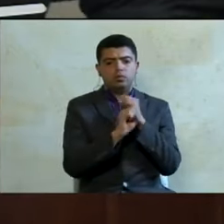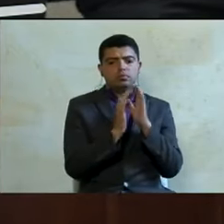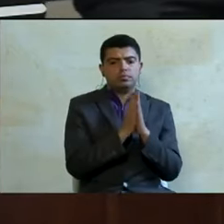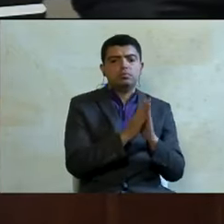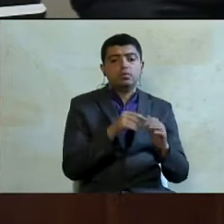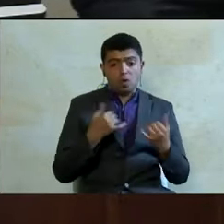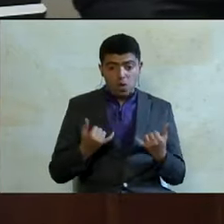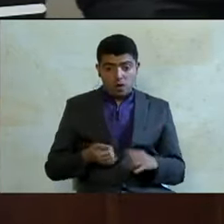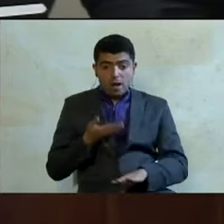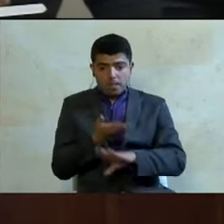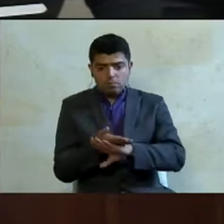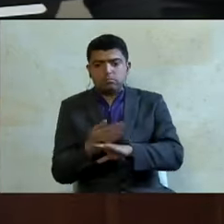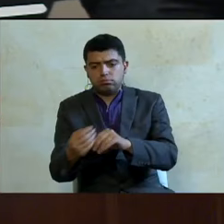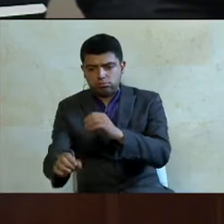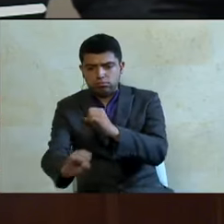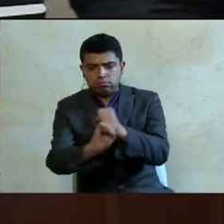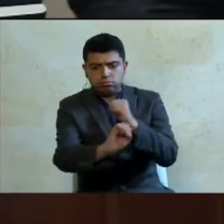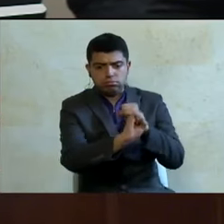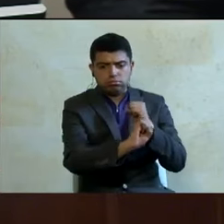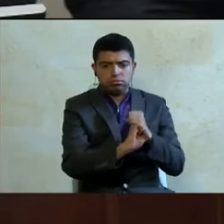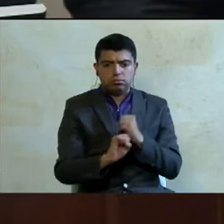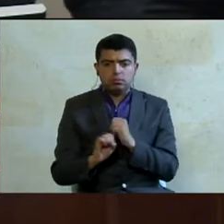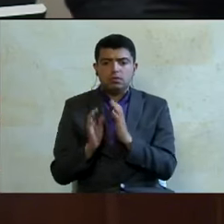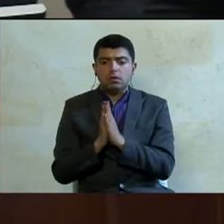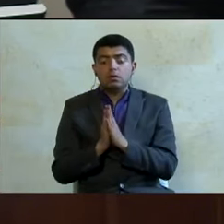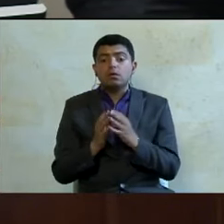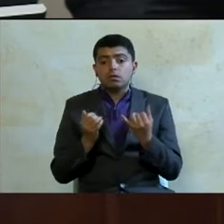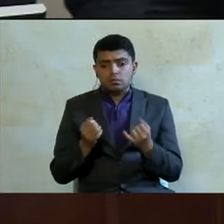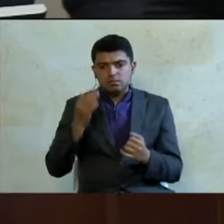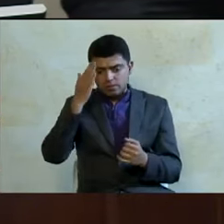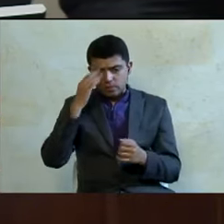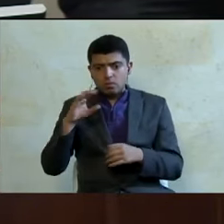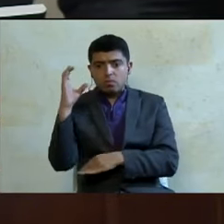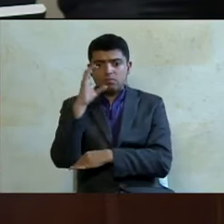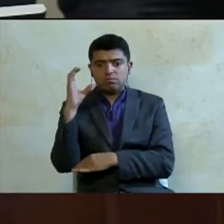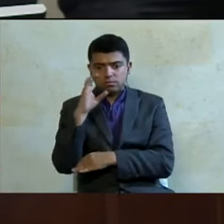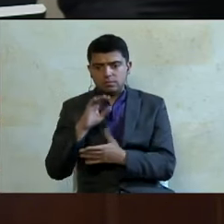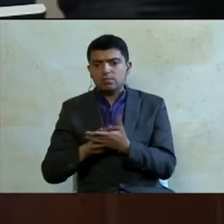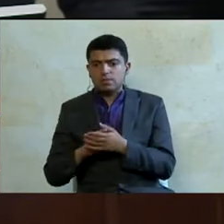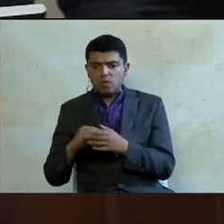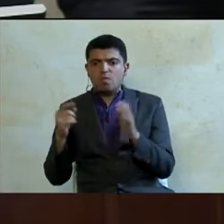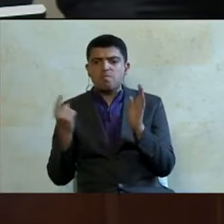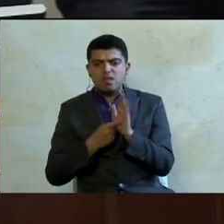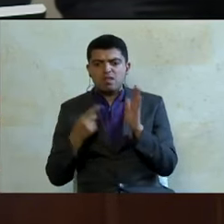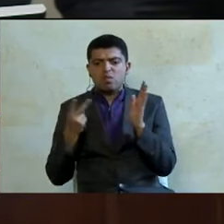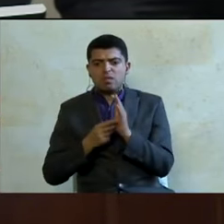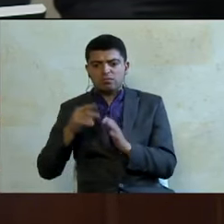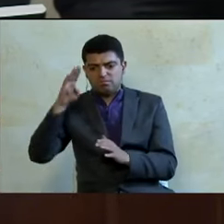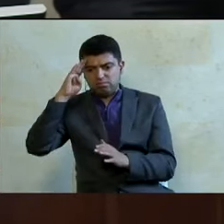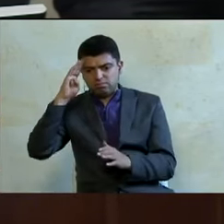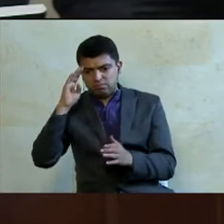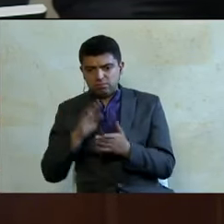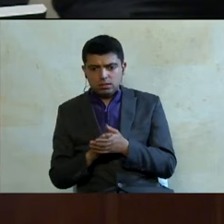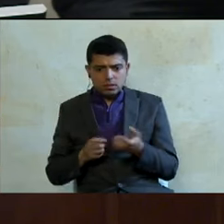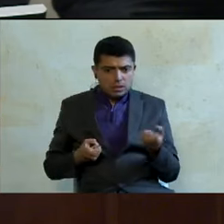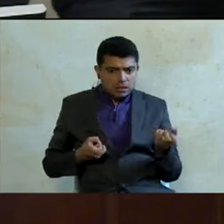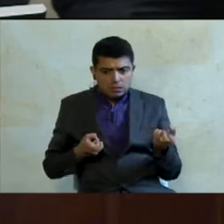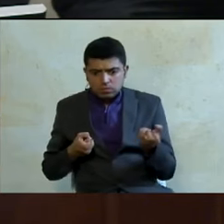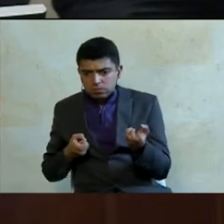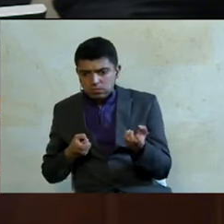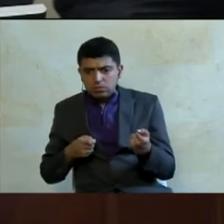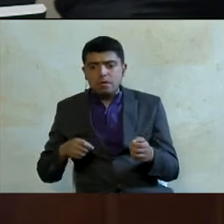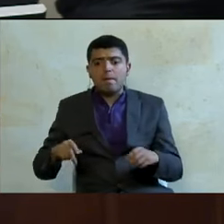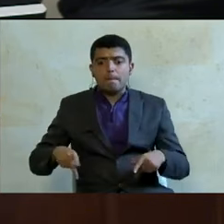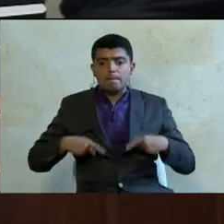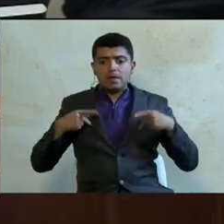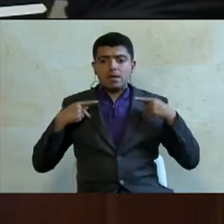proyecto en nuestro país y para nadie es un secreto miles de policías arriesgan su vidas a diario no solo su vida sino la integridad